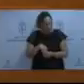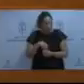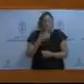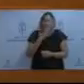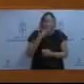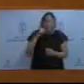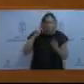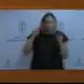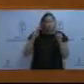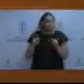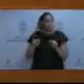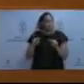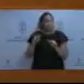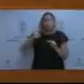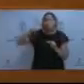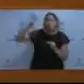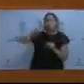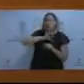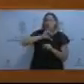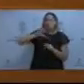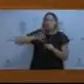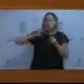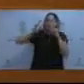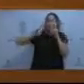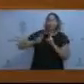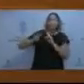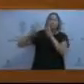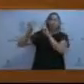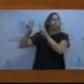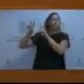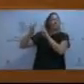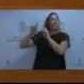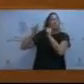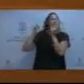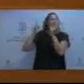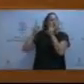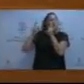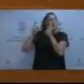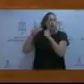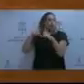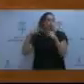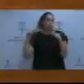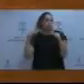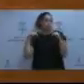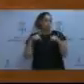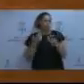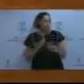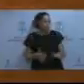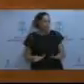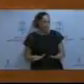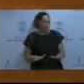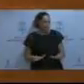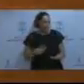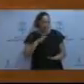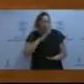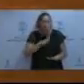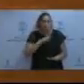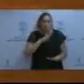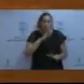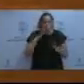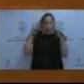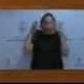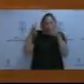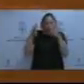lo que sucede en otras comunidades autónomas, se da cuenta que Asturias está mal. Por eso le recomiendo que tengan en cuenta en su gobierno la